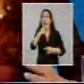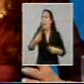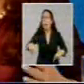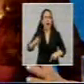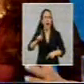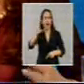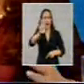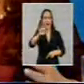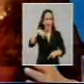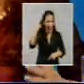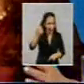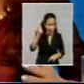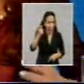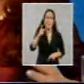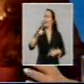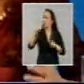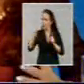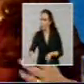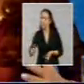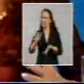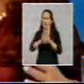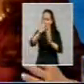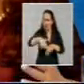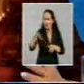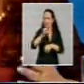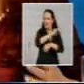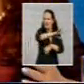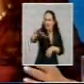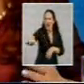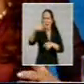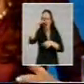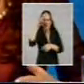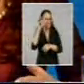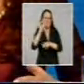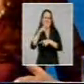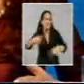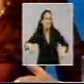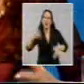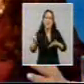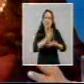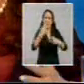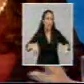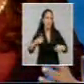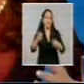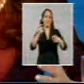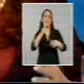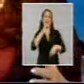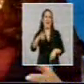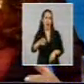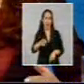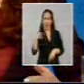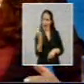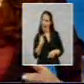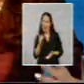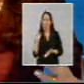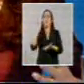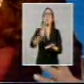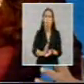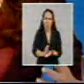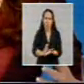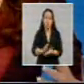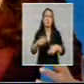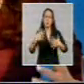también para todo lo que es su actividad agrícola, ganadera, para la producción. Estamos invirtiendo mucho en